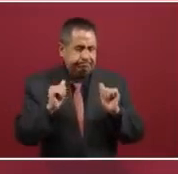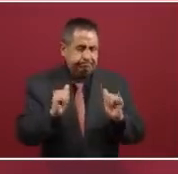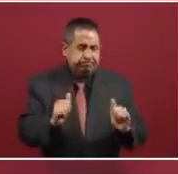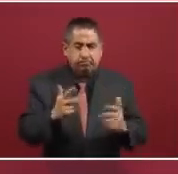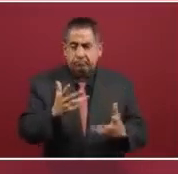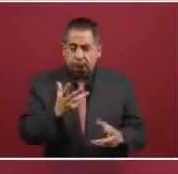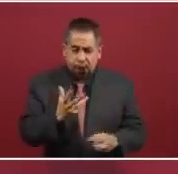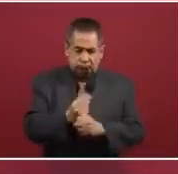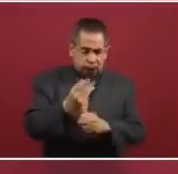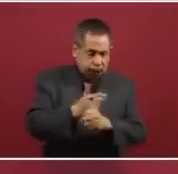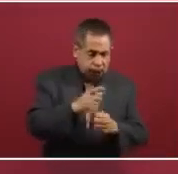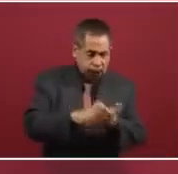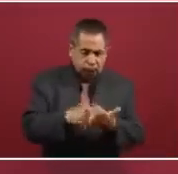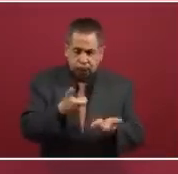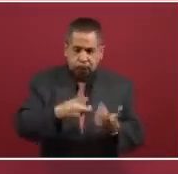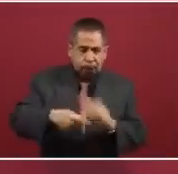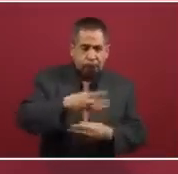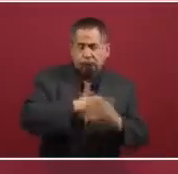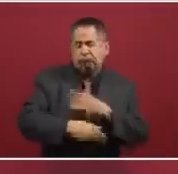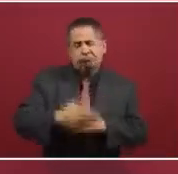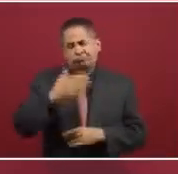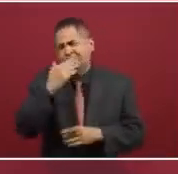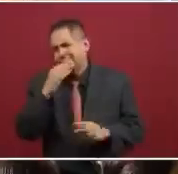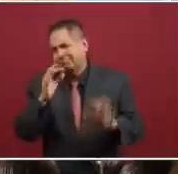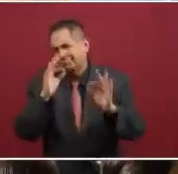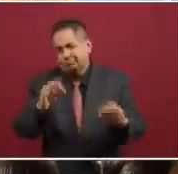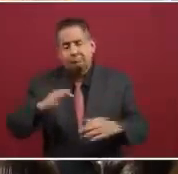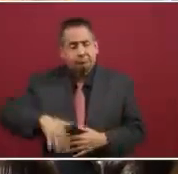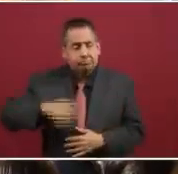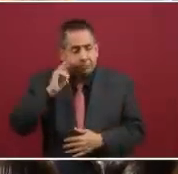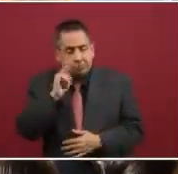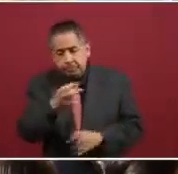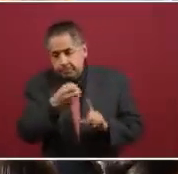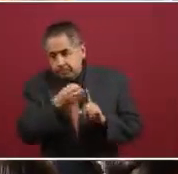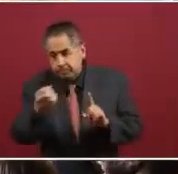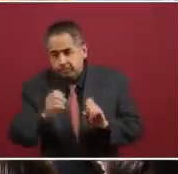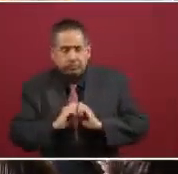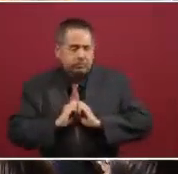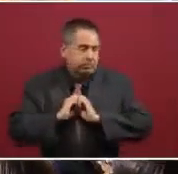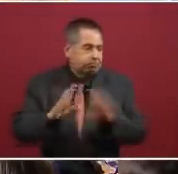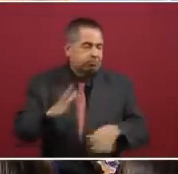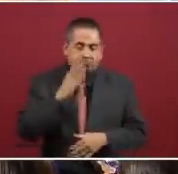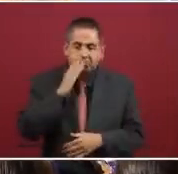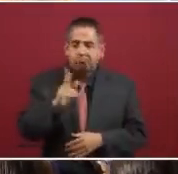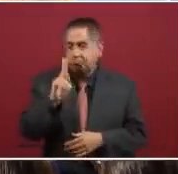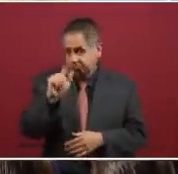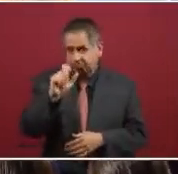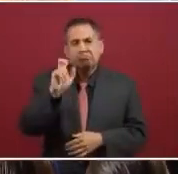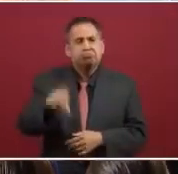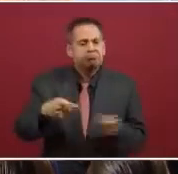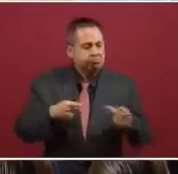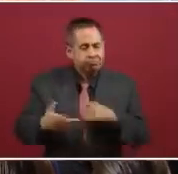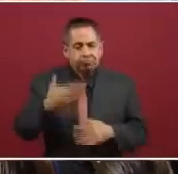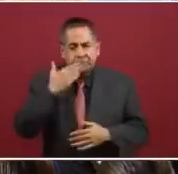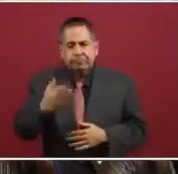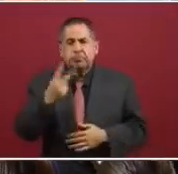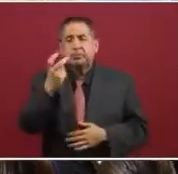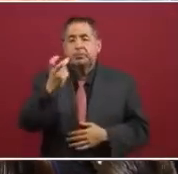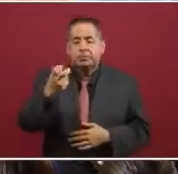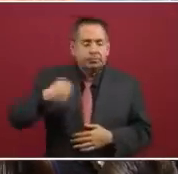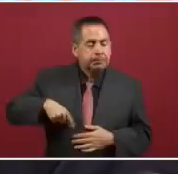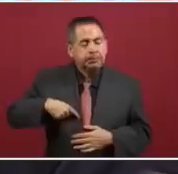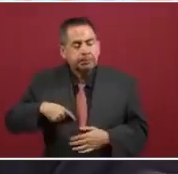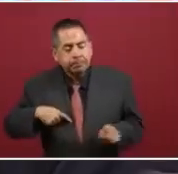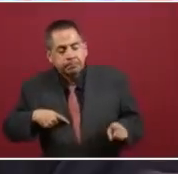la estructura financiera de la empresa, como hemos visto. Es una estrategia de la cual este crédito es